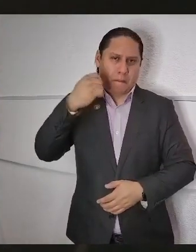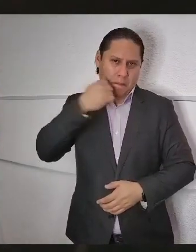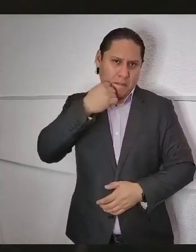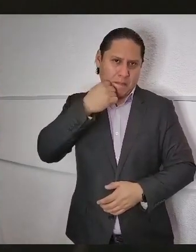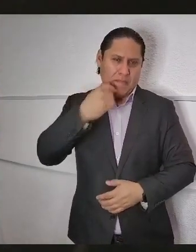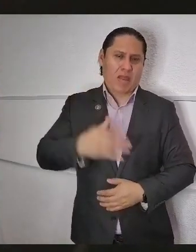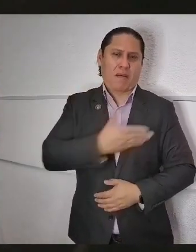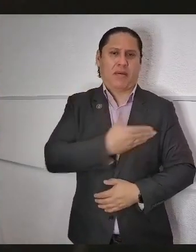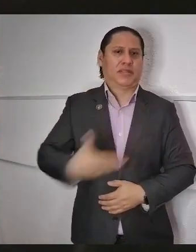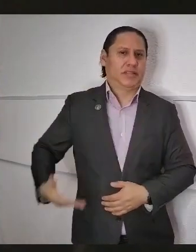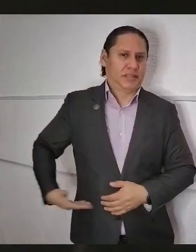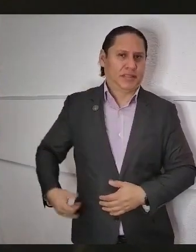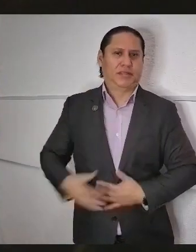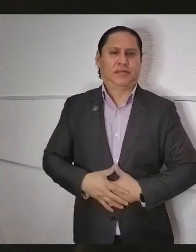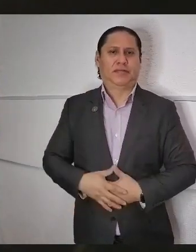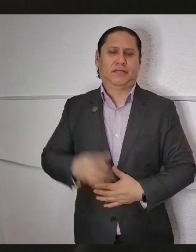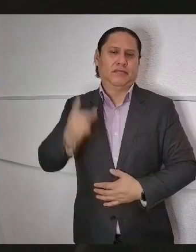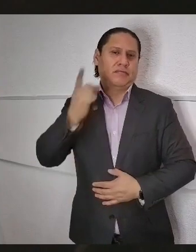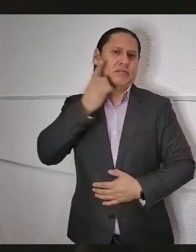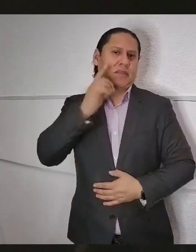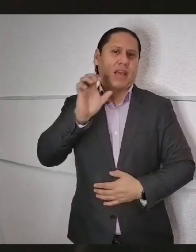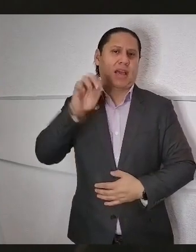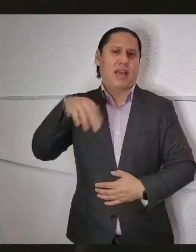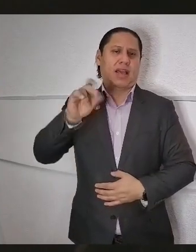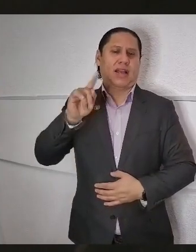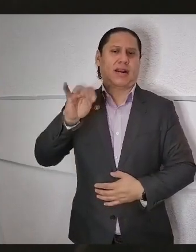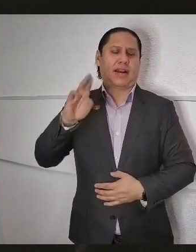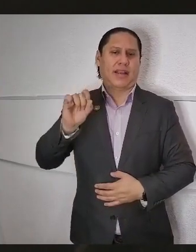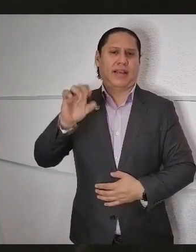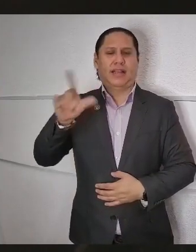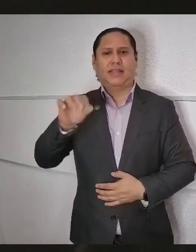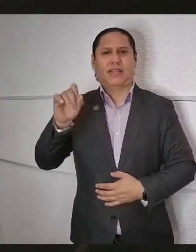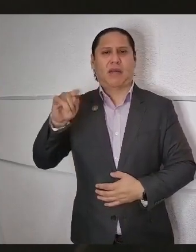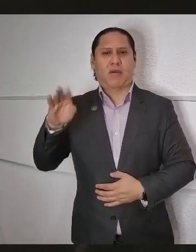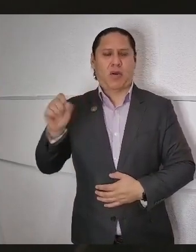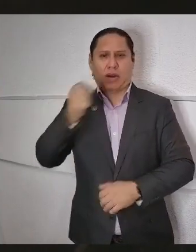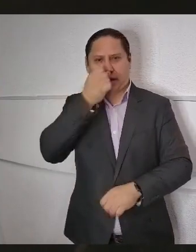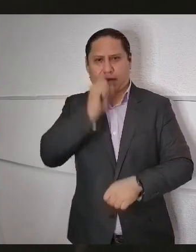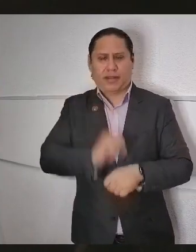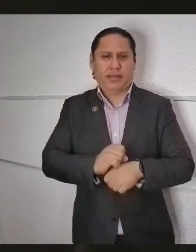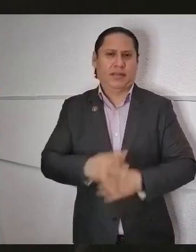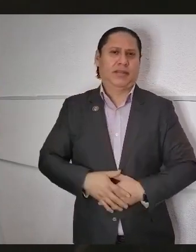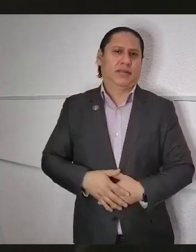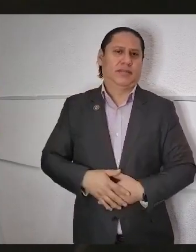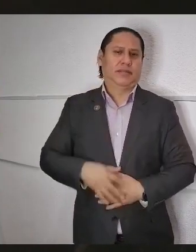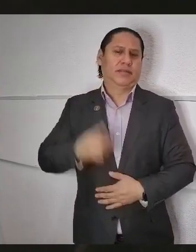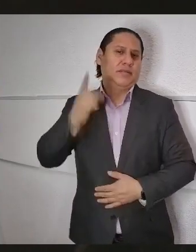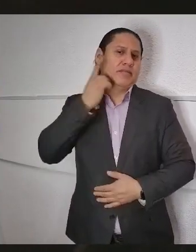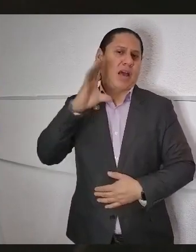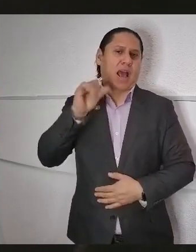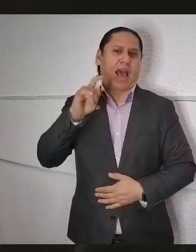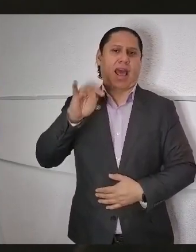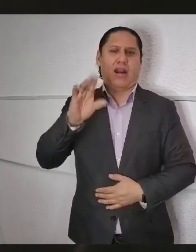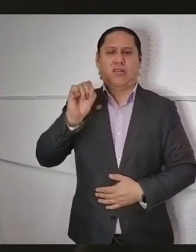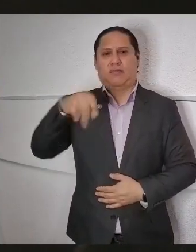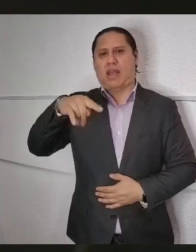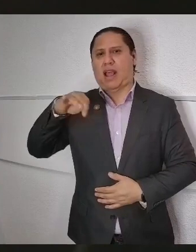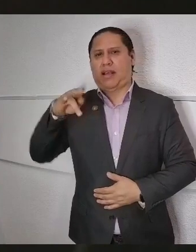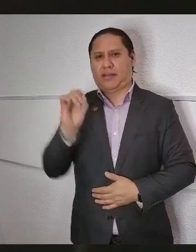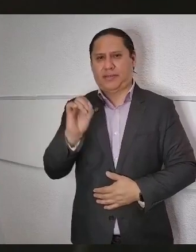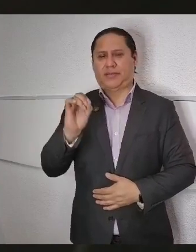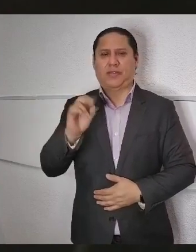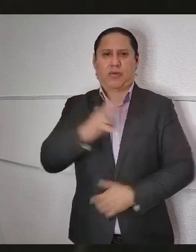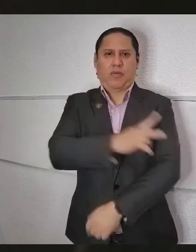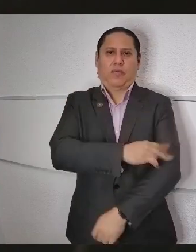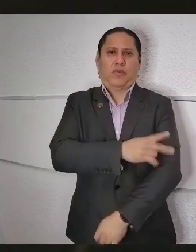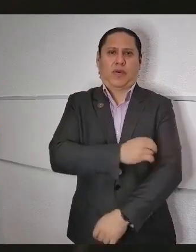Toledo Cruz, presidente, diputado Enrique Zamora Morlet, secretario, diputado Carlos Mario Estrada Urbina,